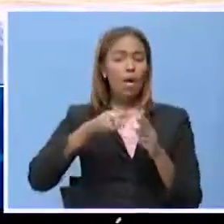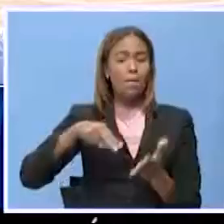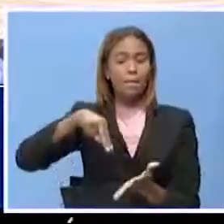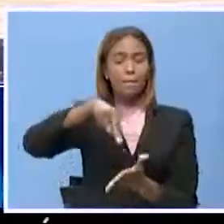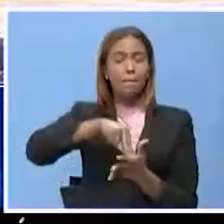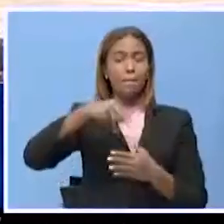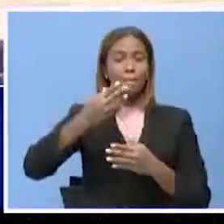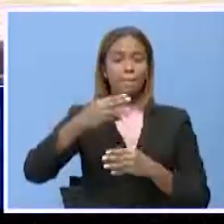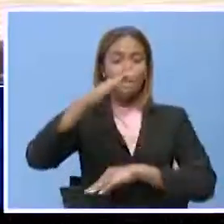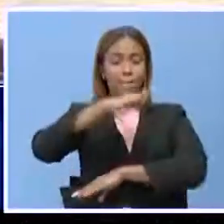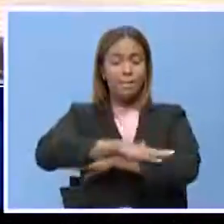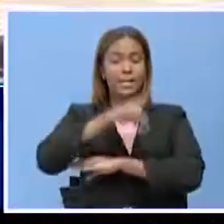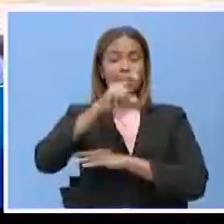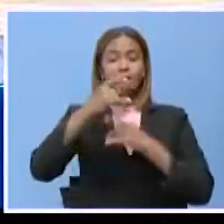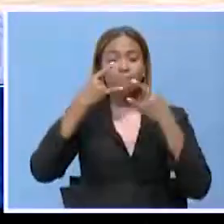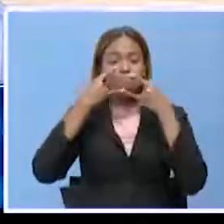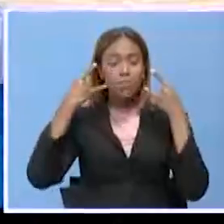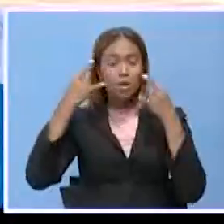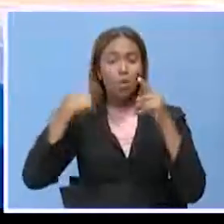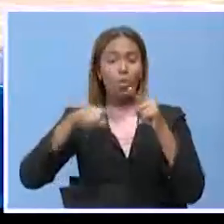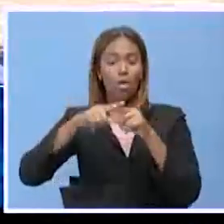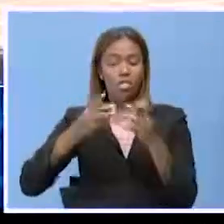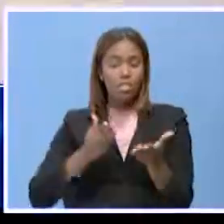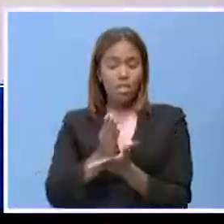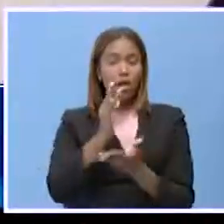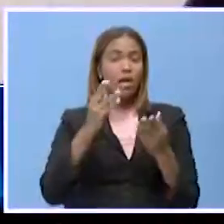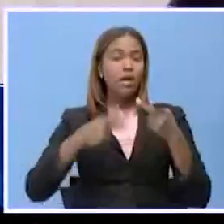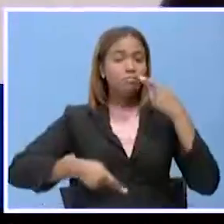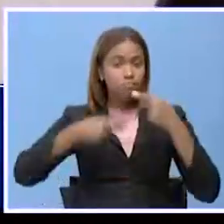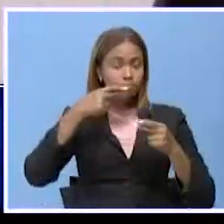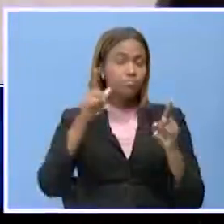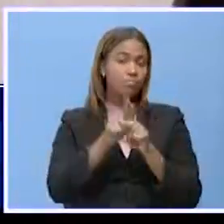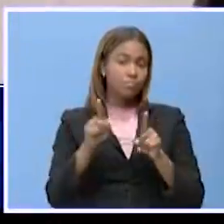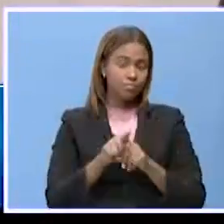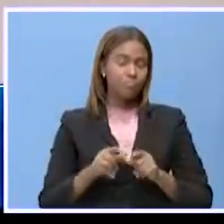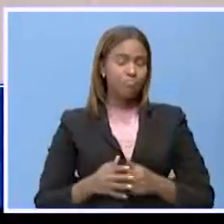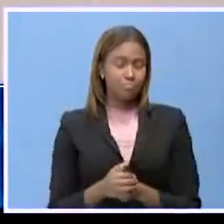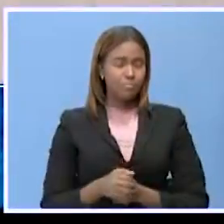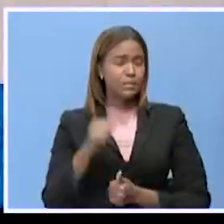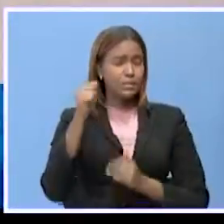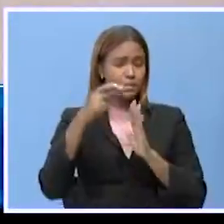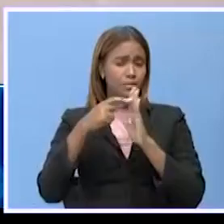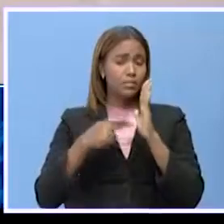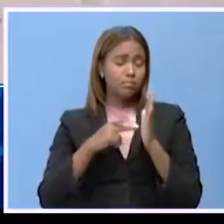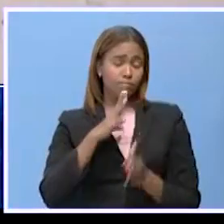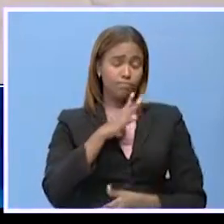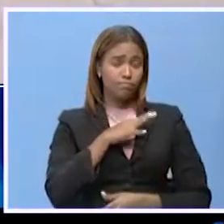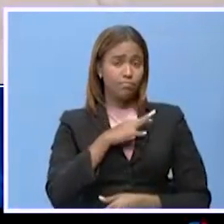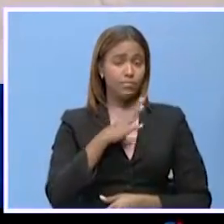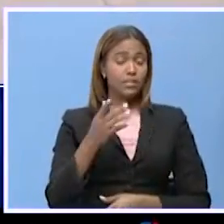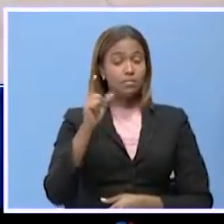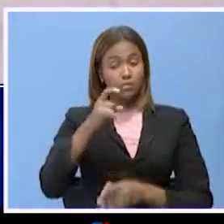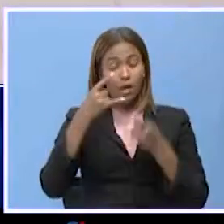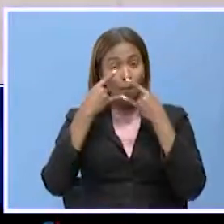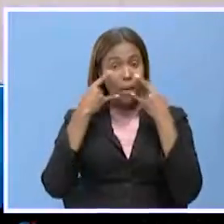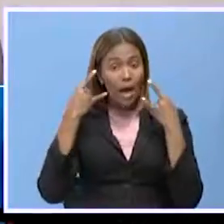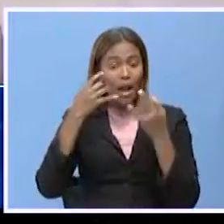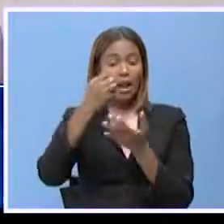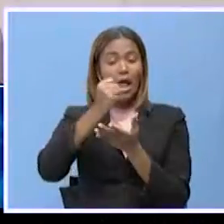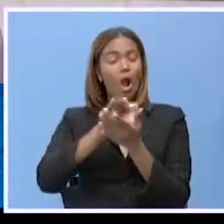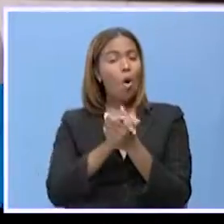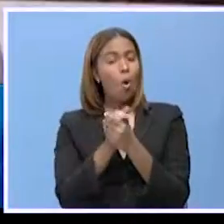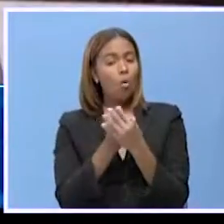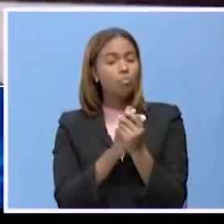la mesa tenga su mascarilla, cuando ingrese al restaurante. El protocolo muy bien, la mascarilla, alcohol en la